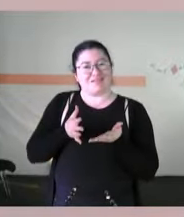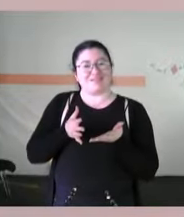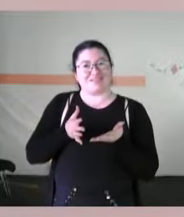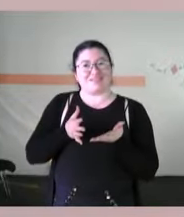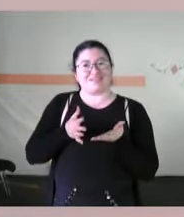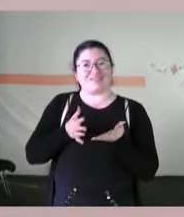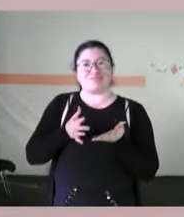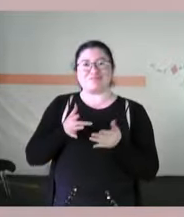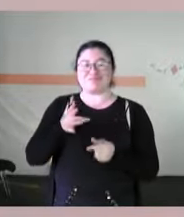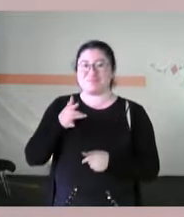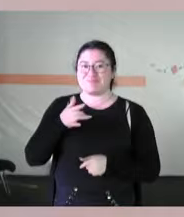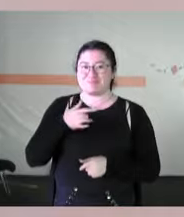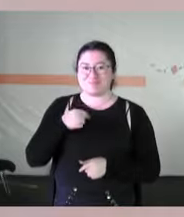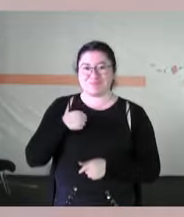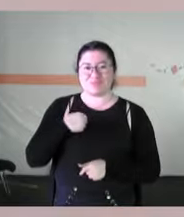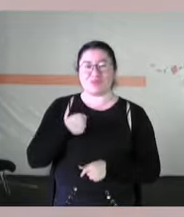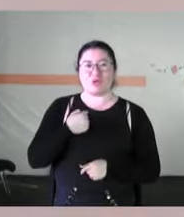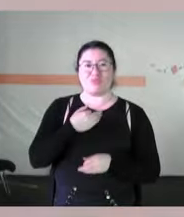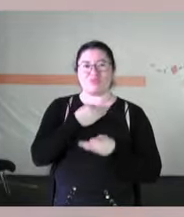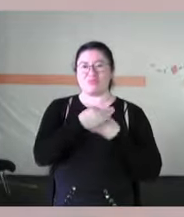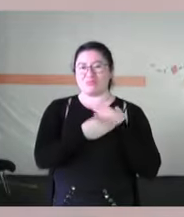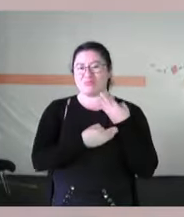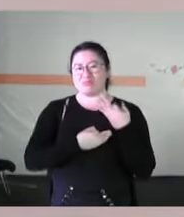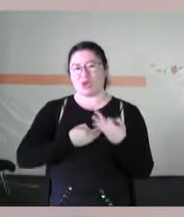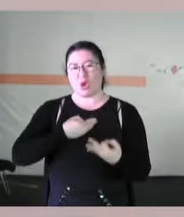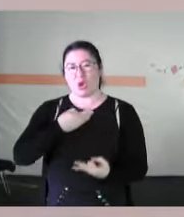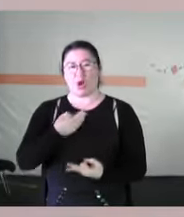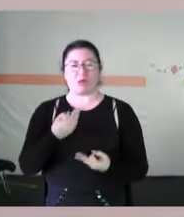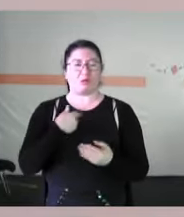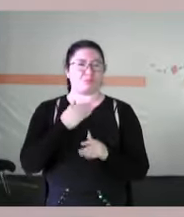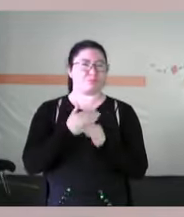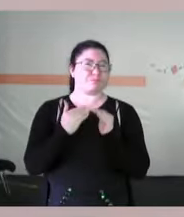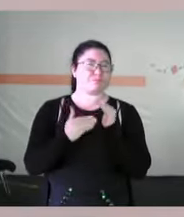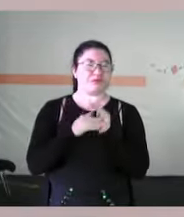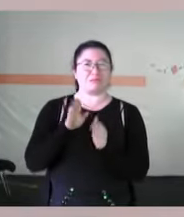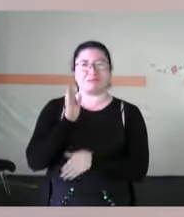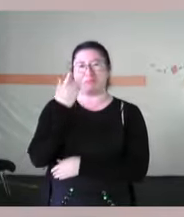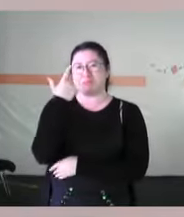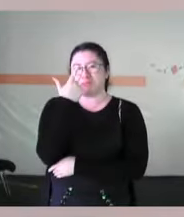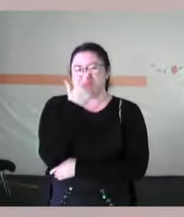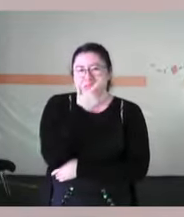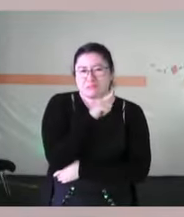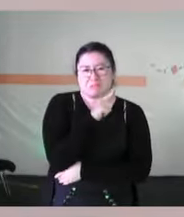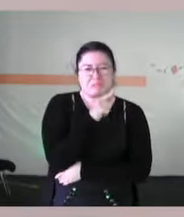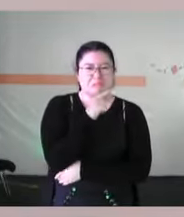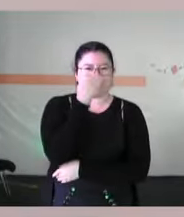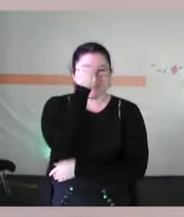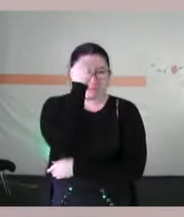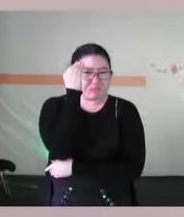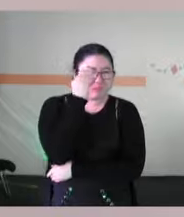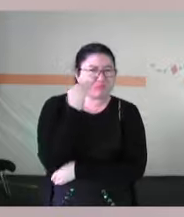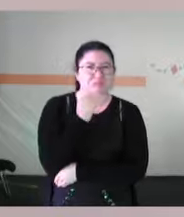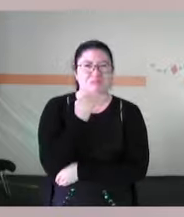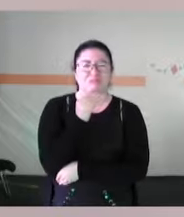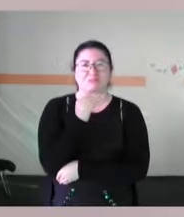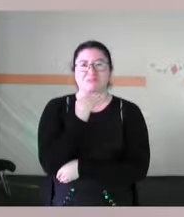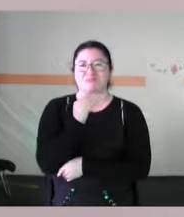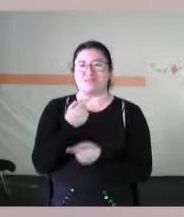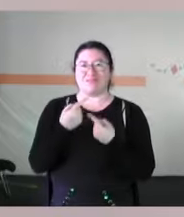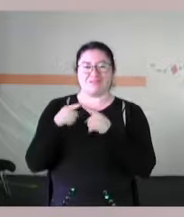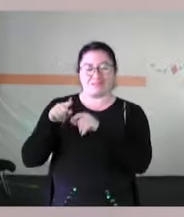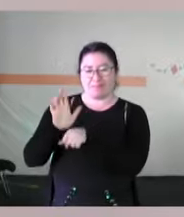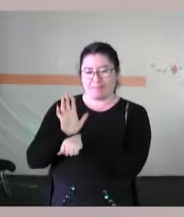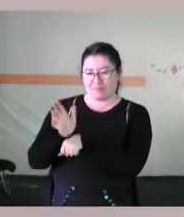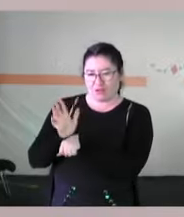yo me trago todas las atrocidades, todos los slashers, nombren cualquier slasher, cualquier